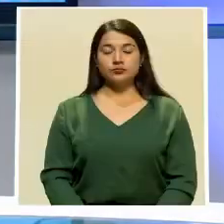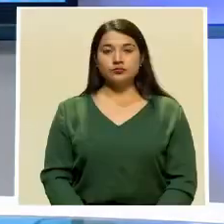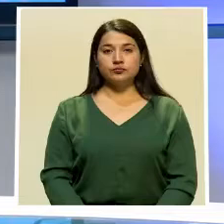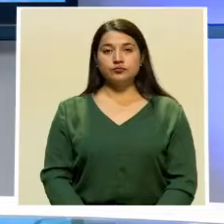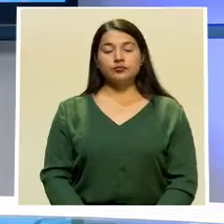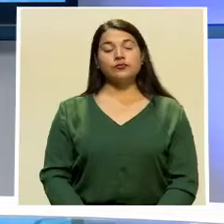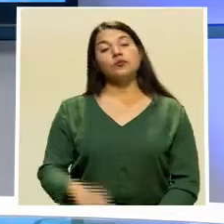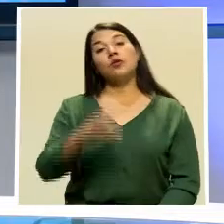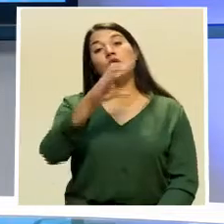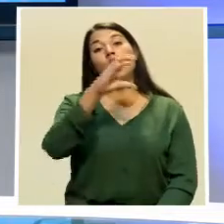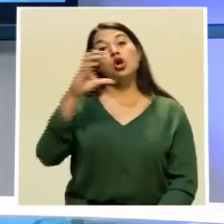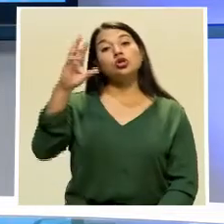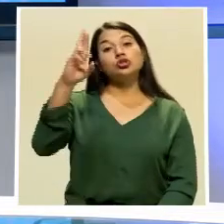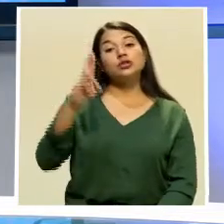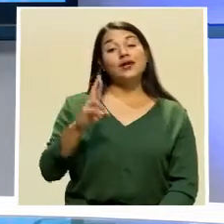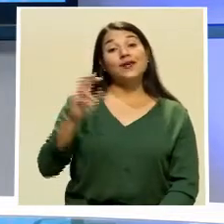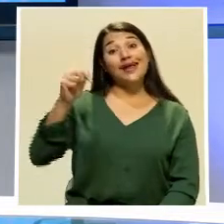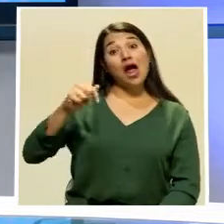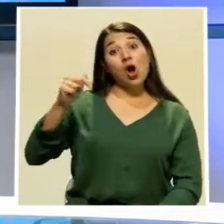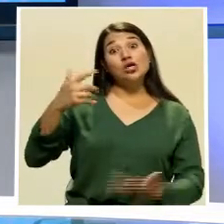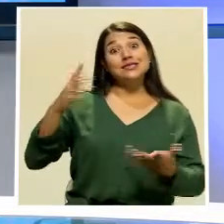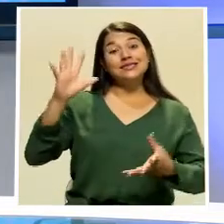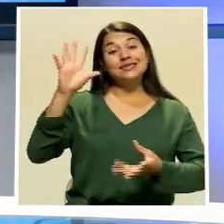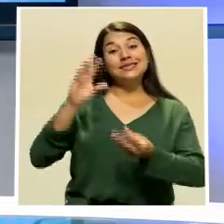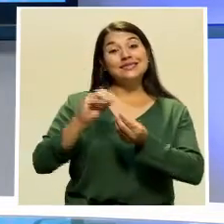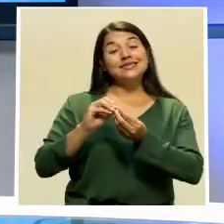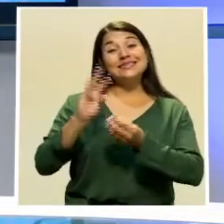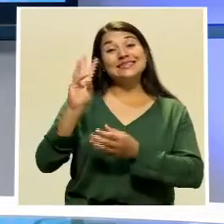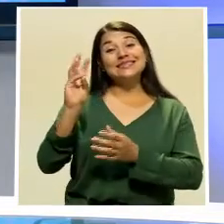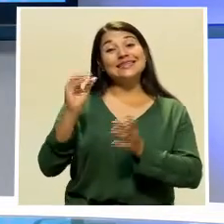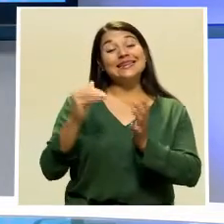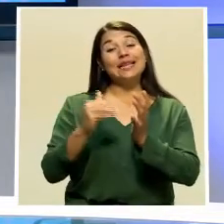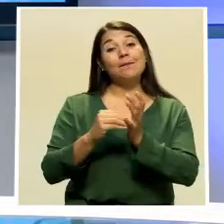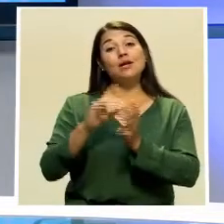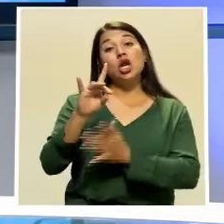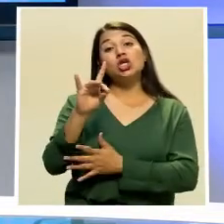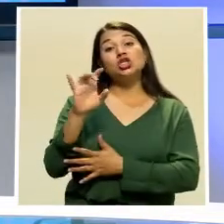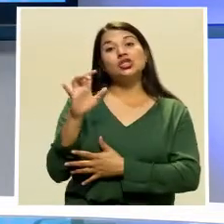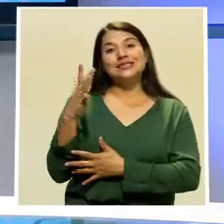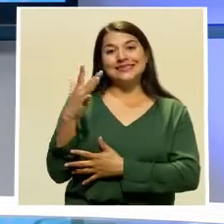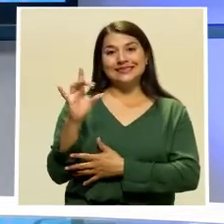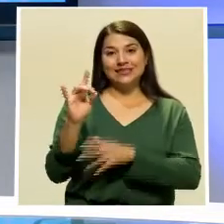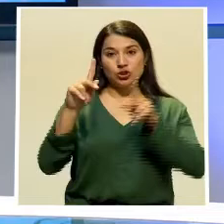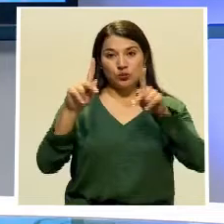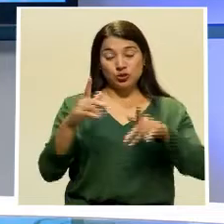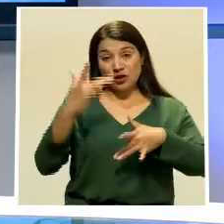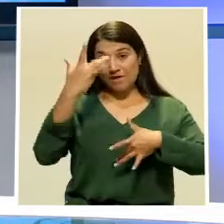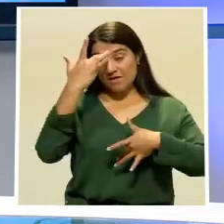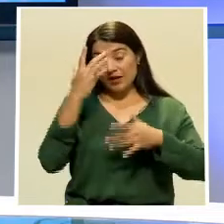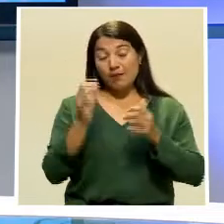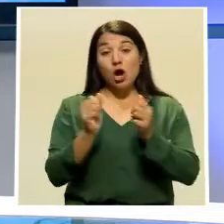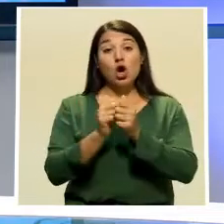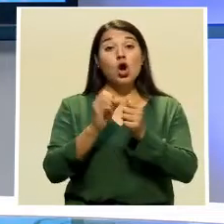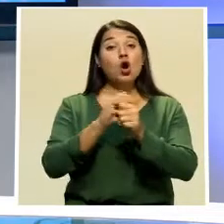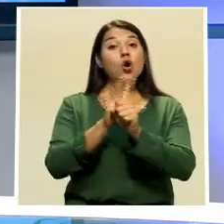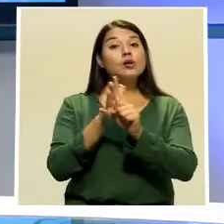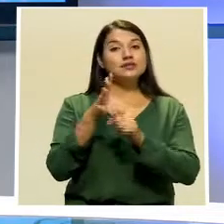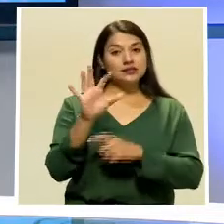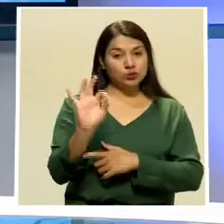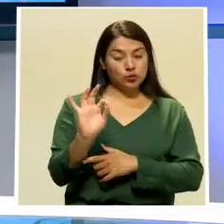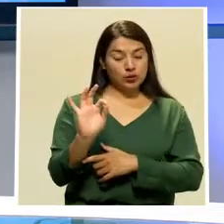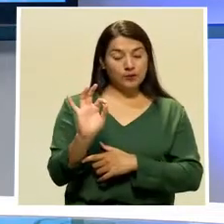El país alcanzó hoy los 60.818 casos de personas contagiadas con la